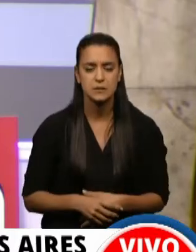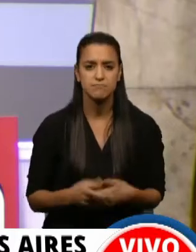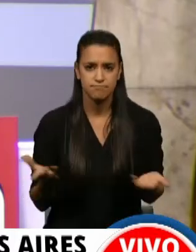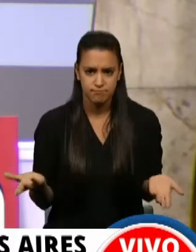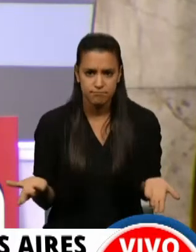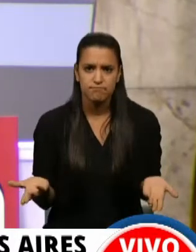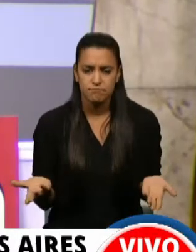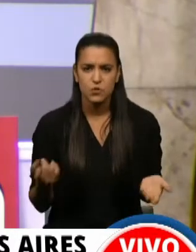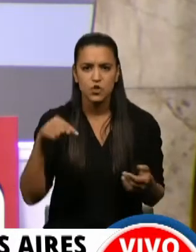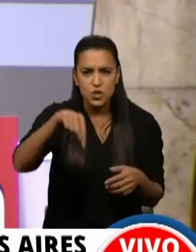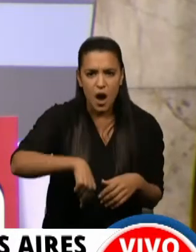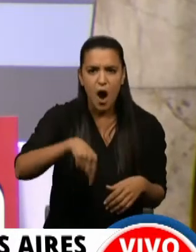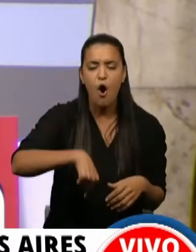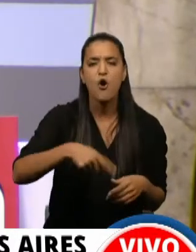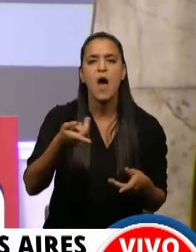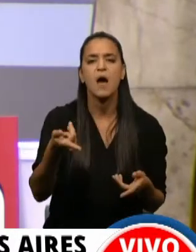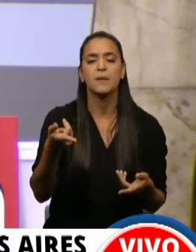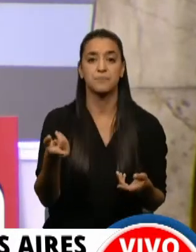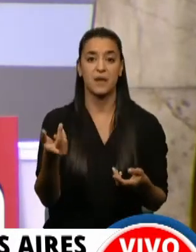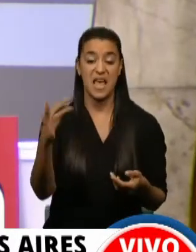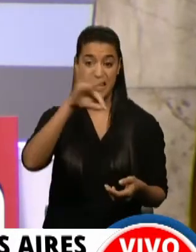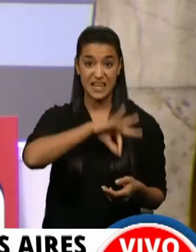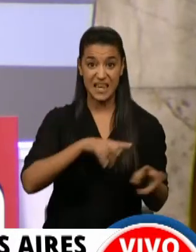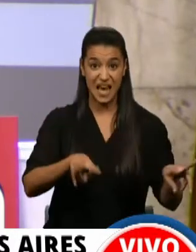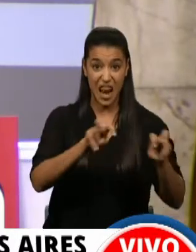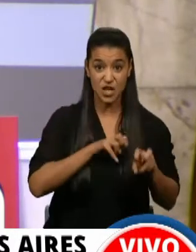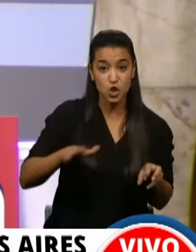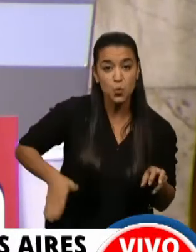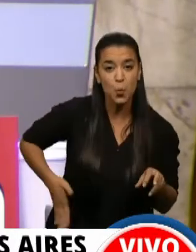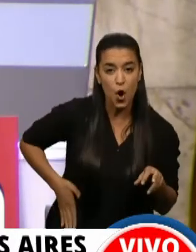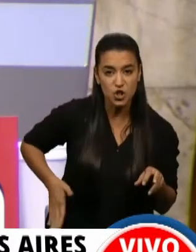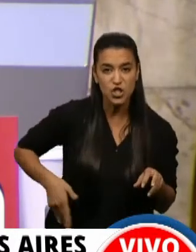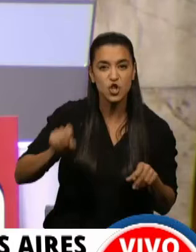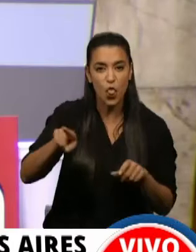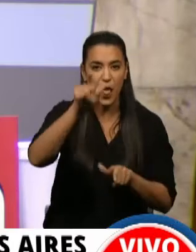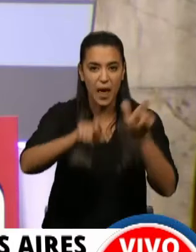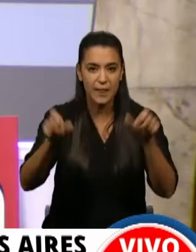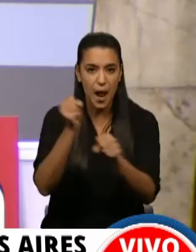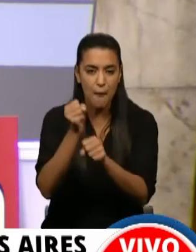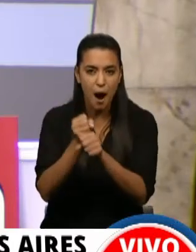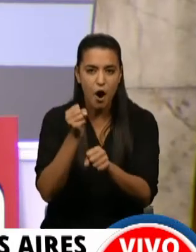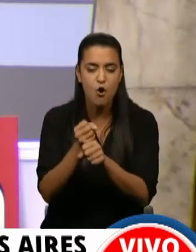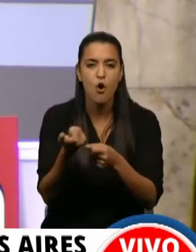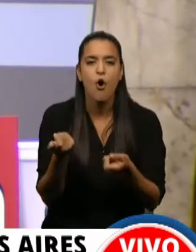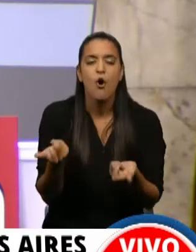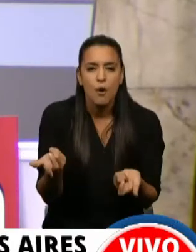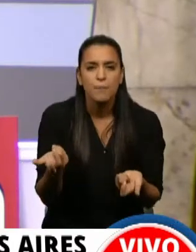O sea, se está ante una transferencia de ingresos del bolsillo de los trabajadores hacia los